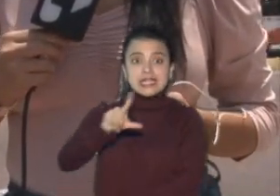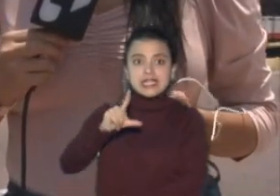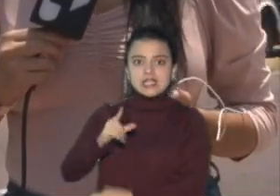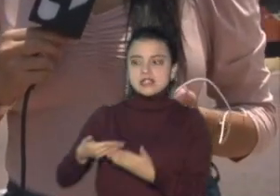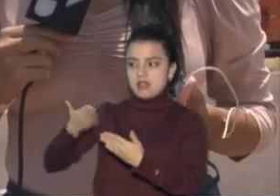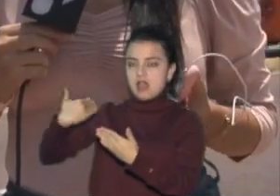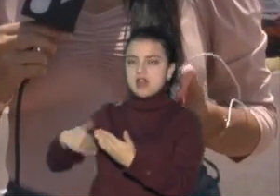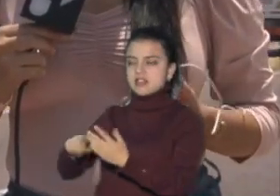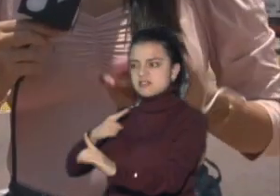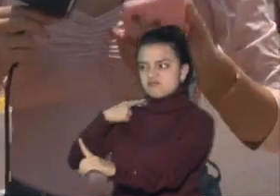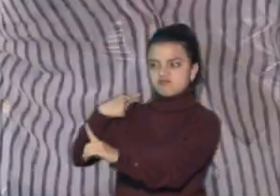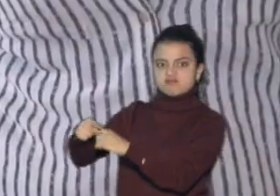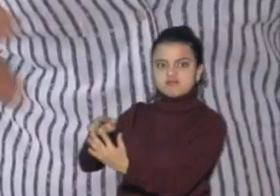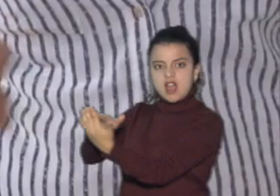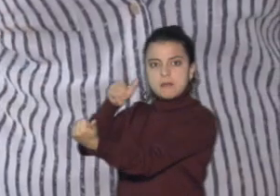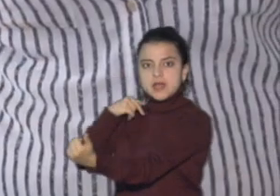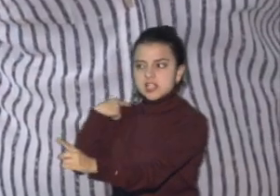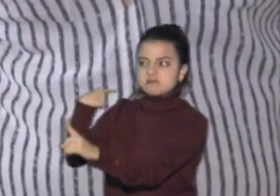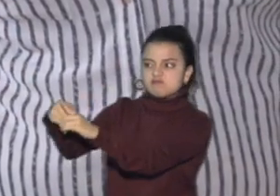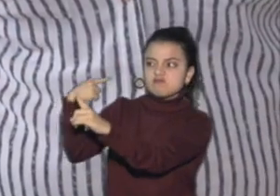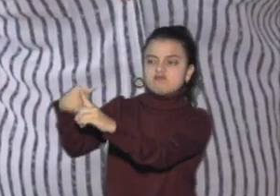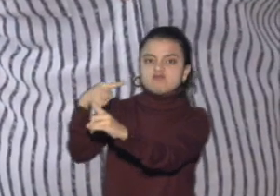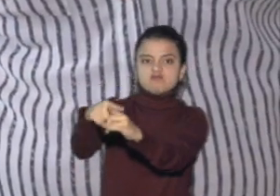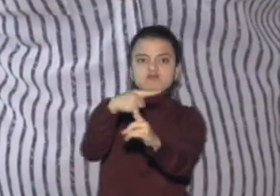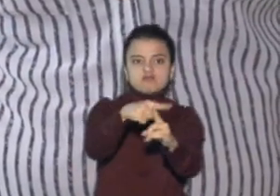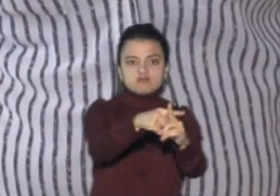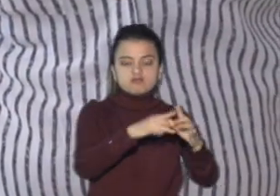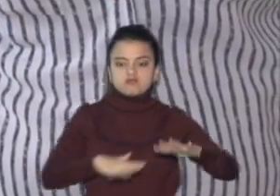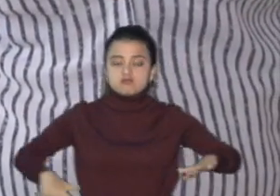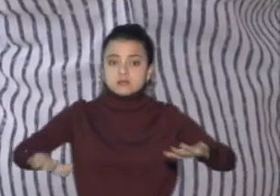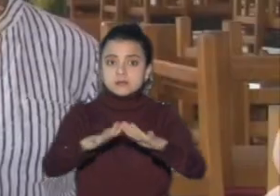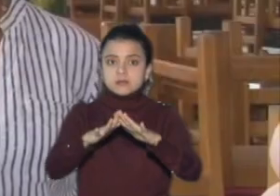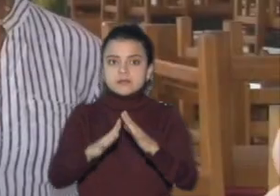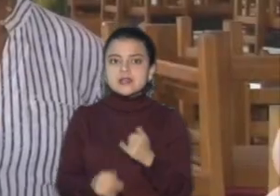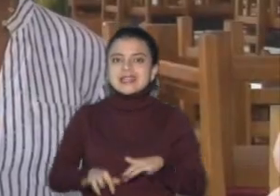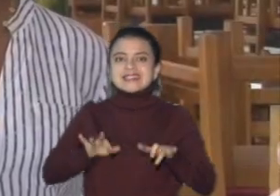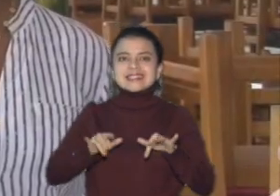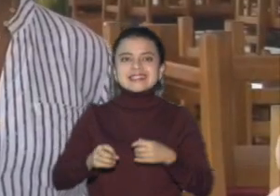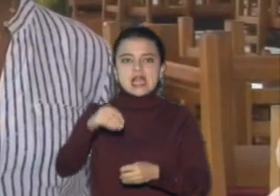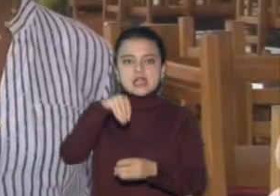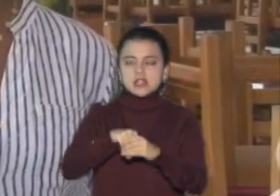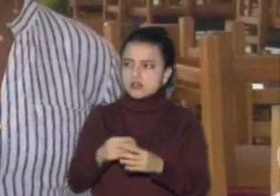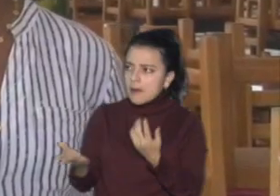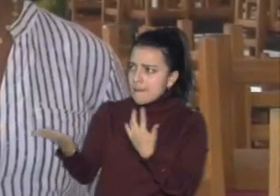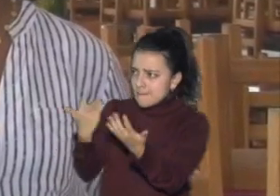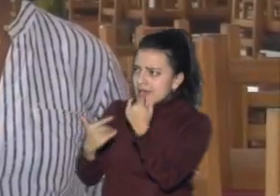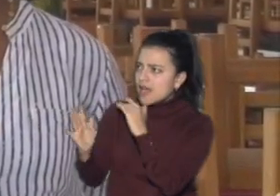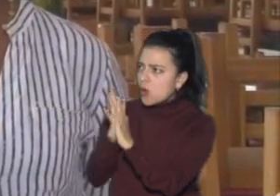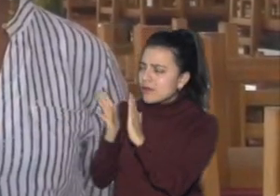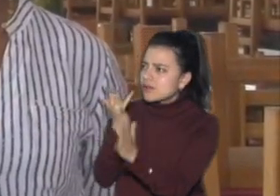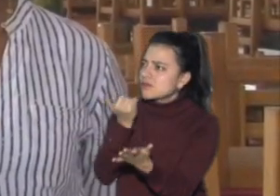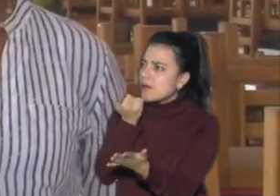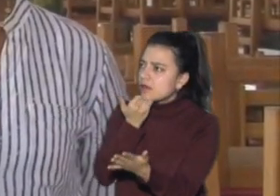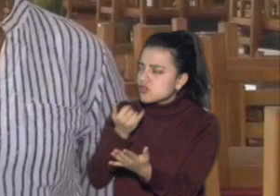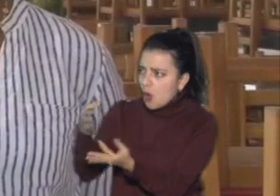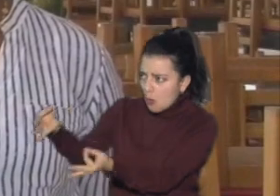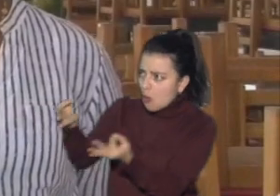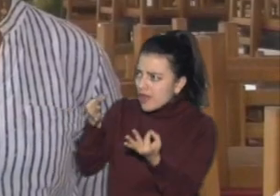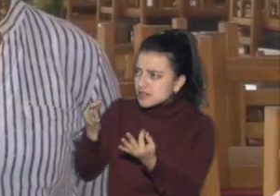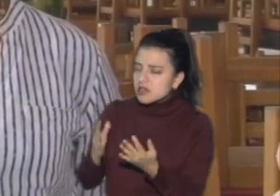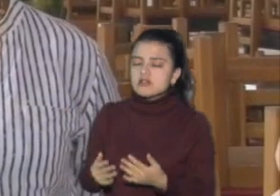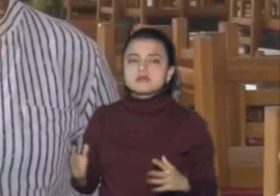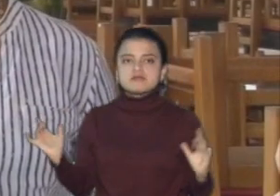distrito de Cartagena, que son líderes comunales, y la Secretaría del Interior, con el fin de realizar un plan